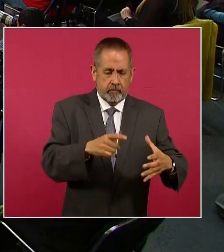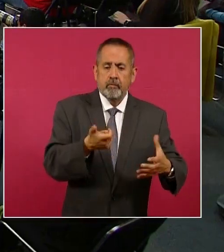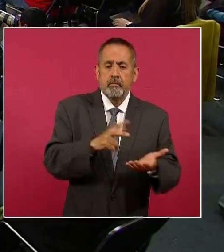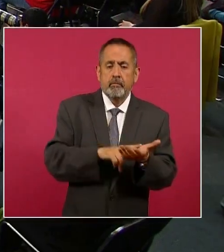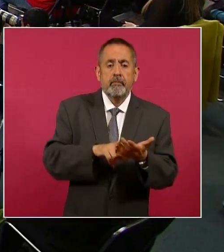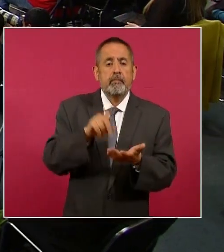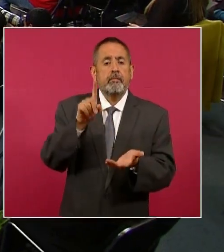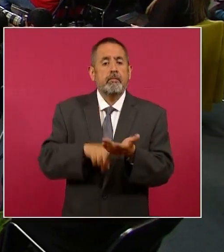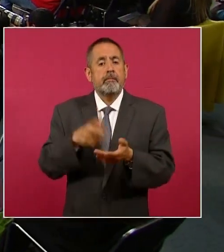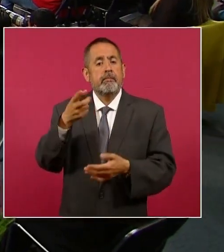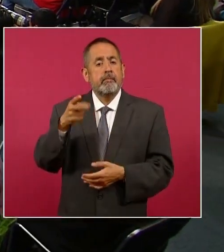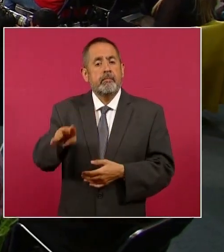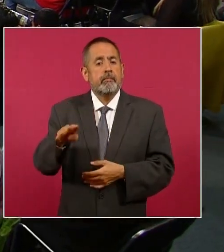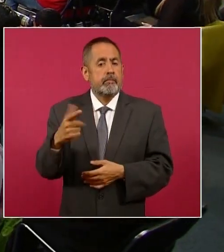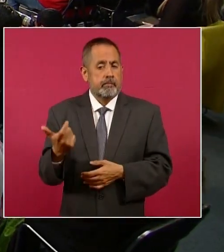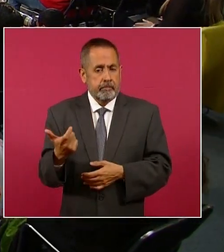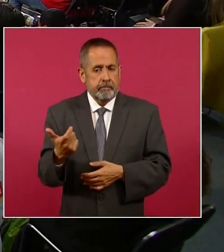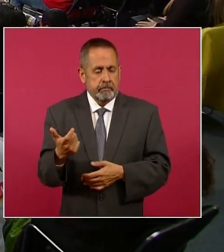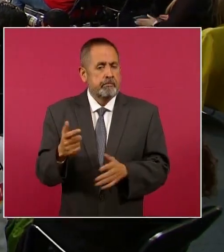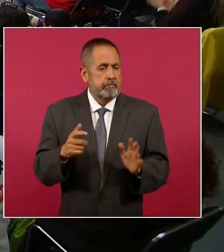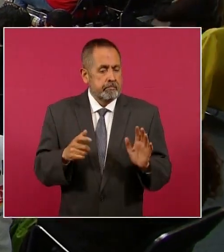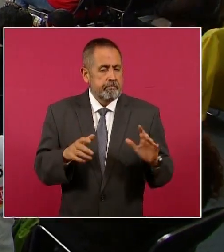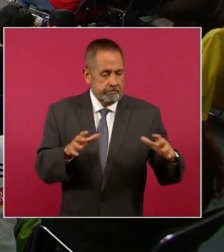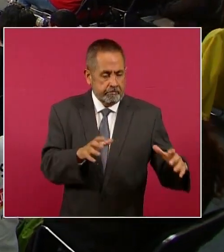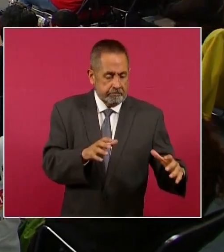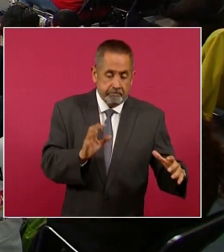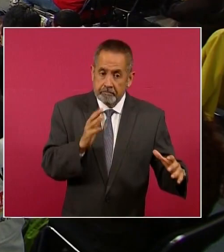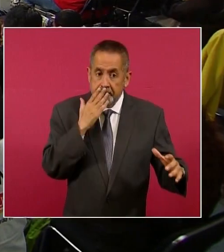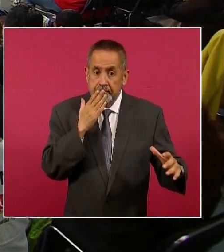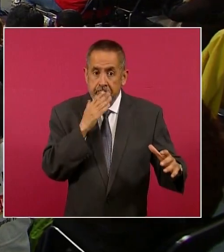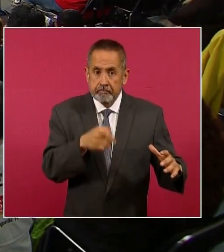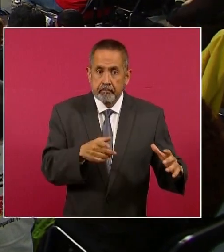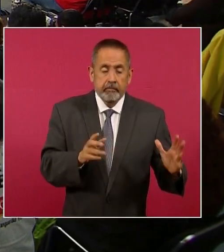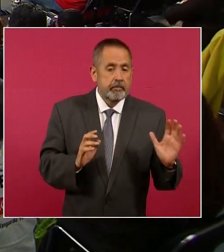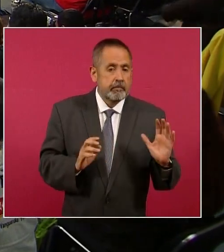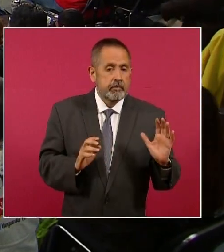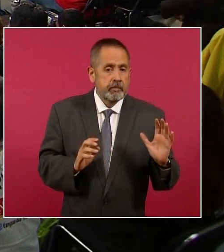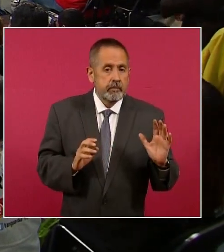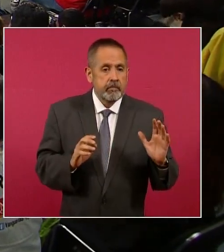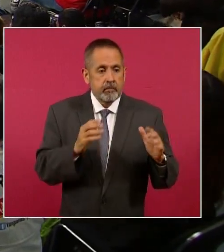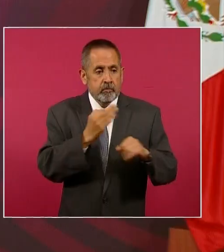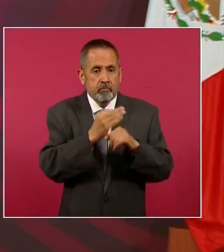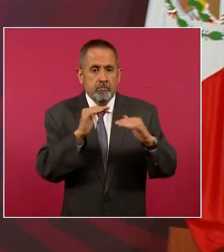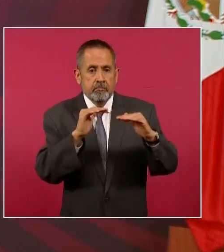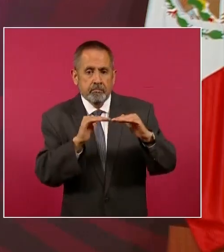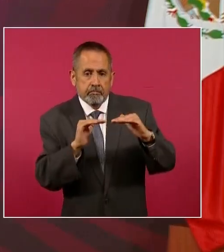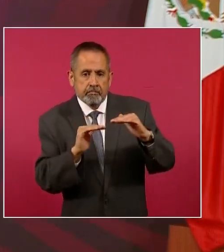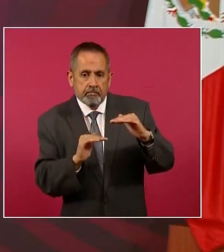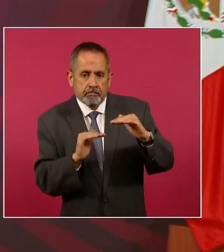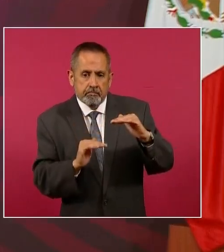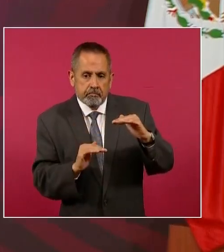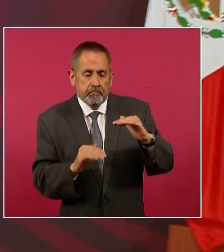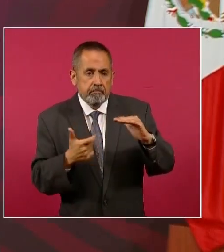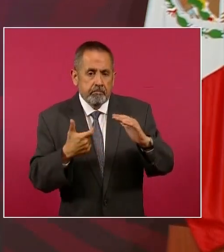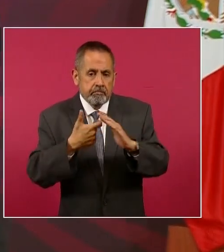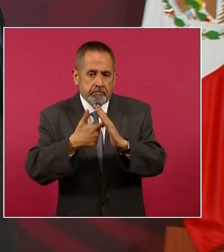1,039 pesos, y la verdad, ya el promedio está abajo.